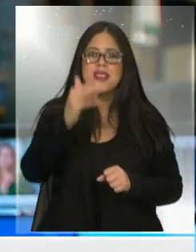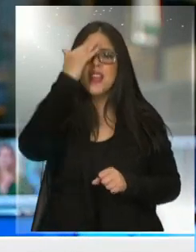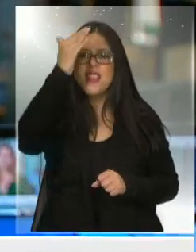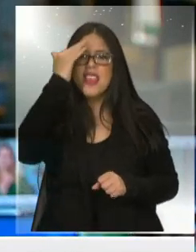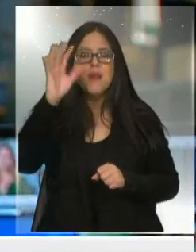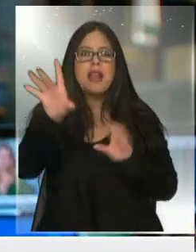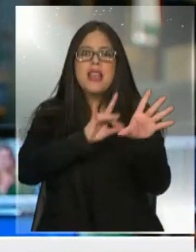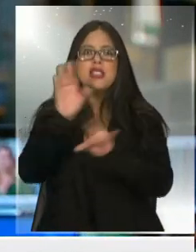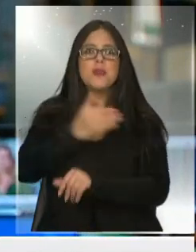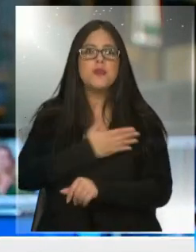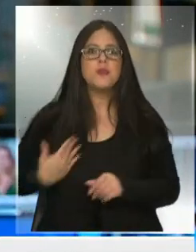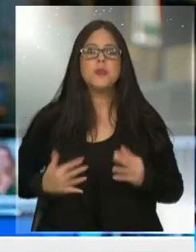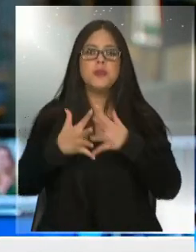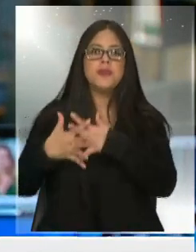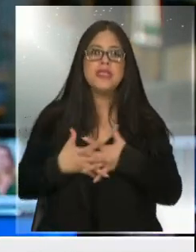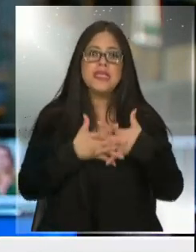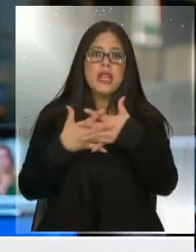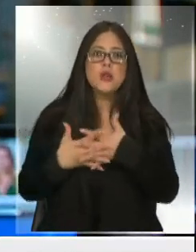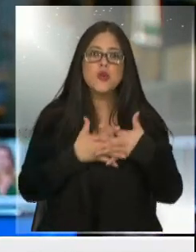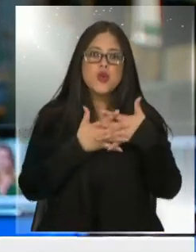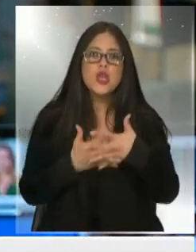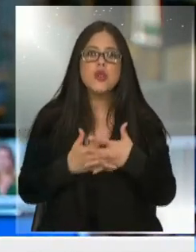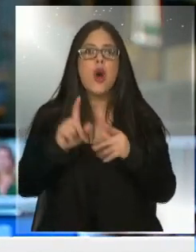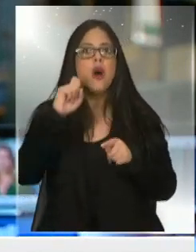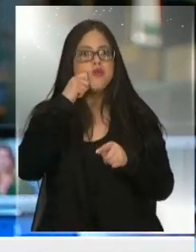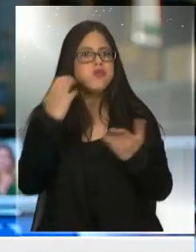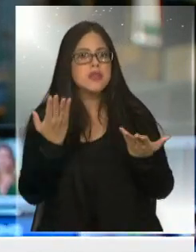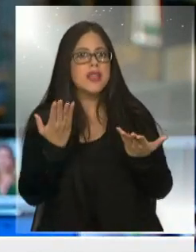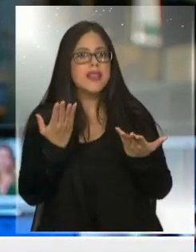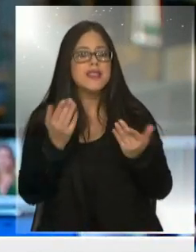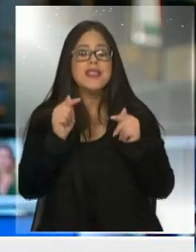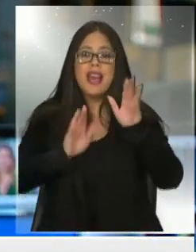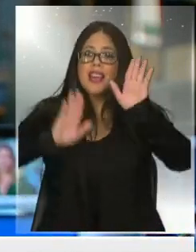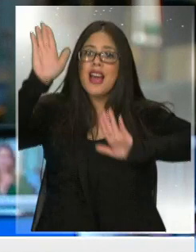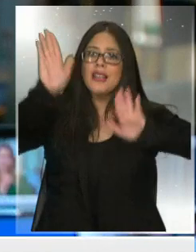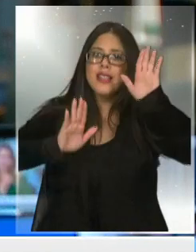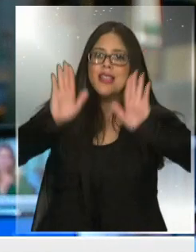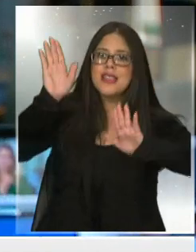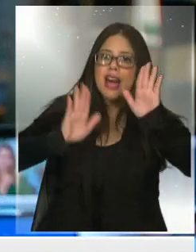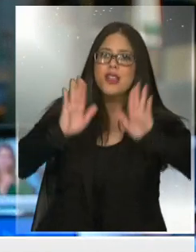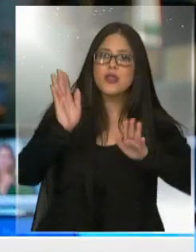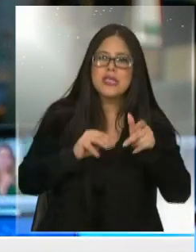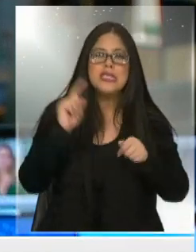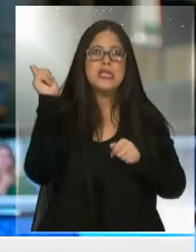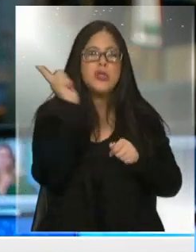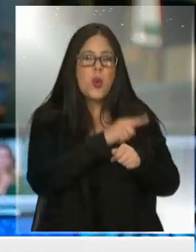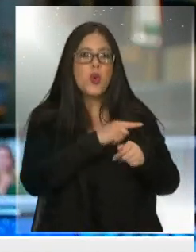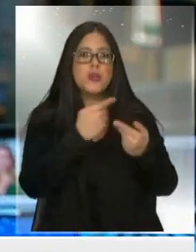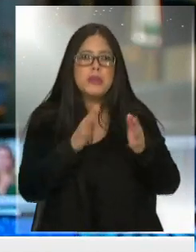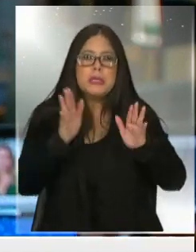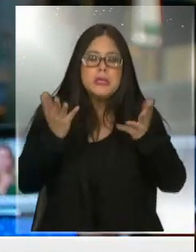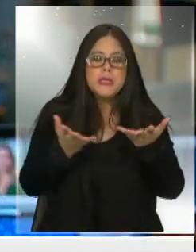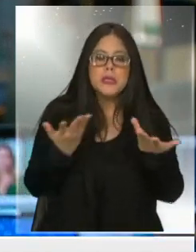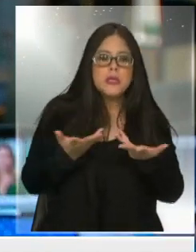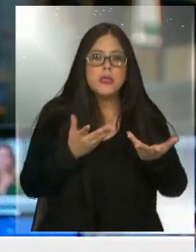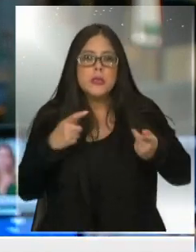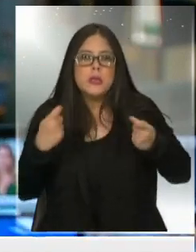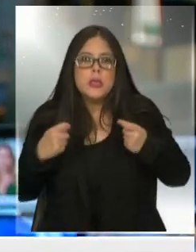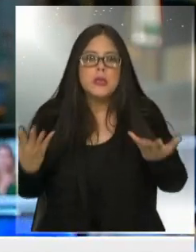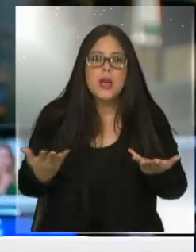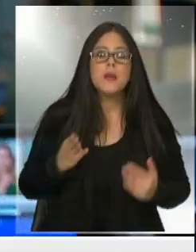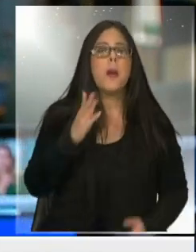elecciones presidenciales en Estados Unidos, recta final absoluta en la que los candidatos se juegan sus últimas cartas. La campaña de Joe Biden